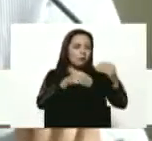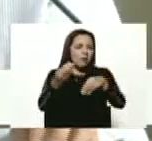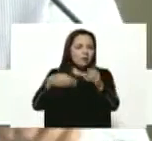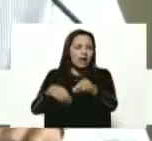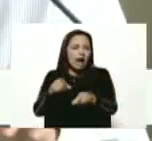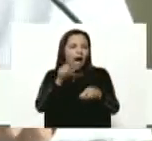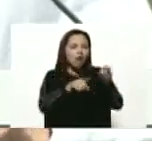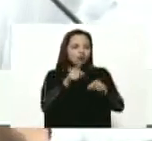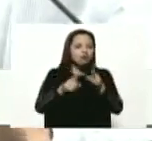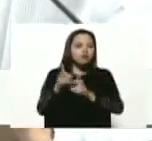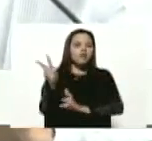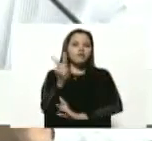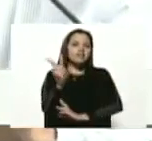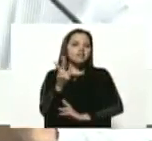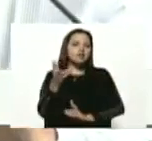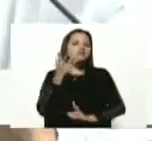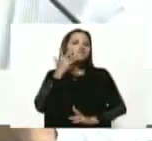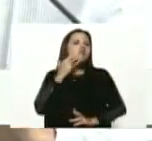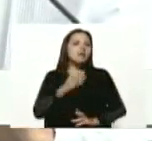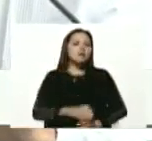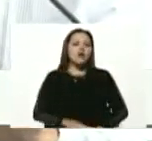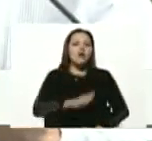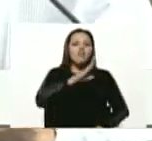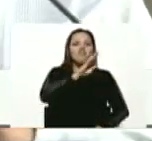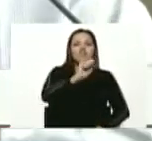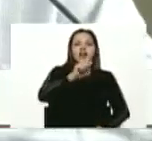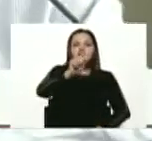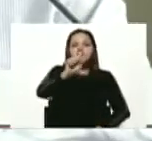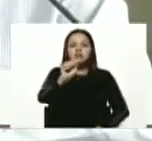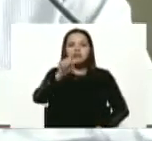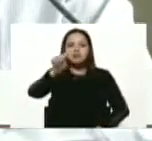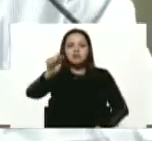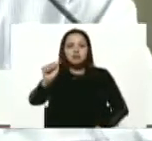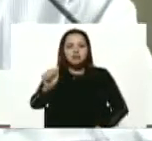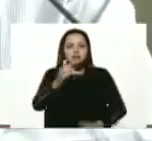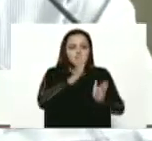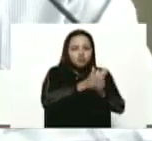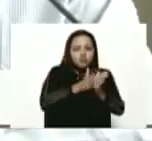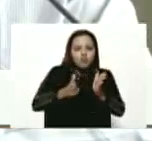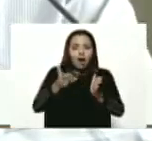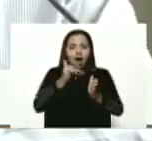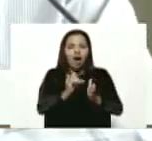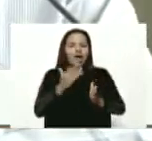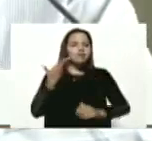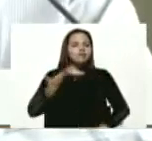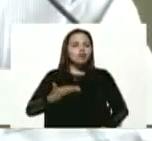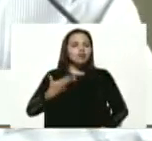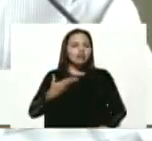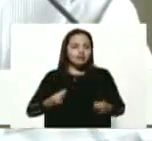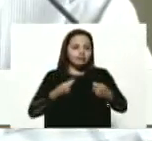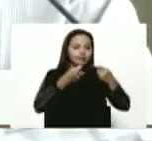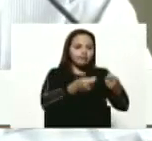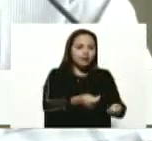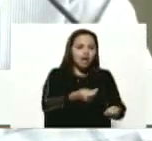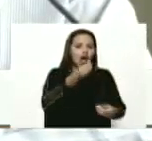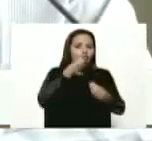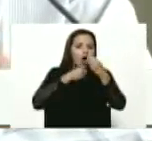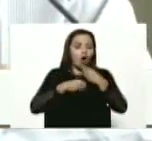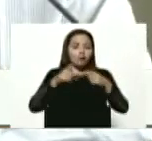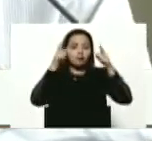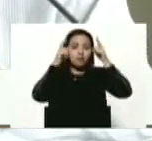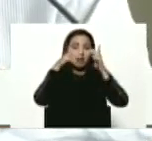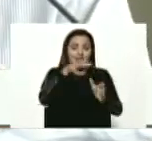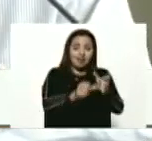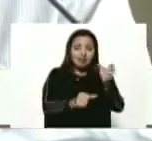cositas venezolanas. La batata, por ejemplo, que no sabíamos que tenía propiedades extraordinarias para el ganado lechero, la estamos incorporando,